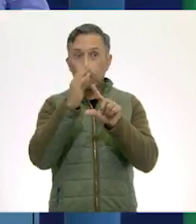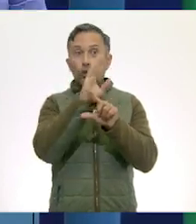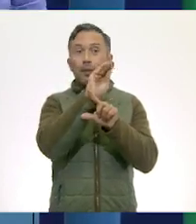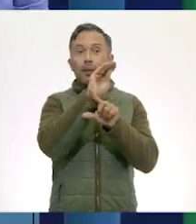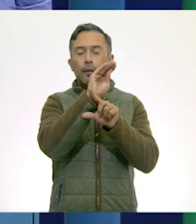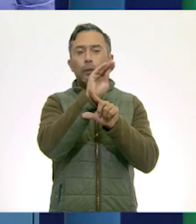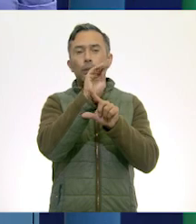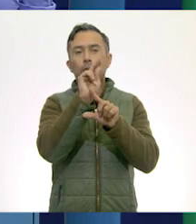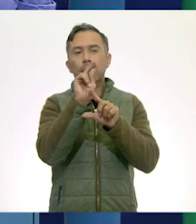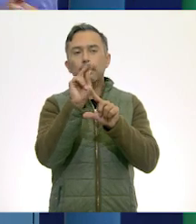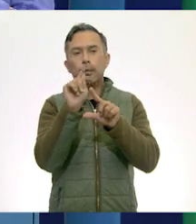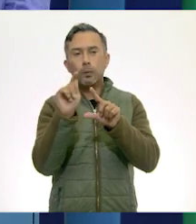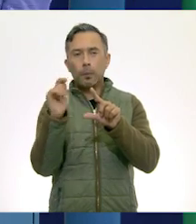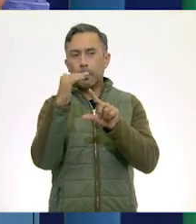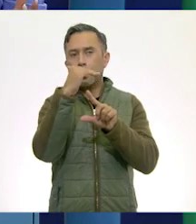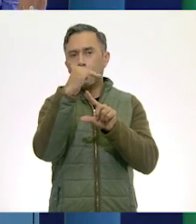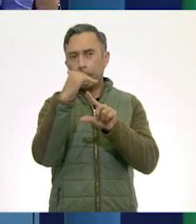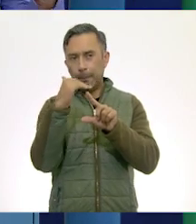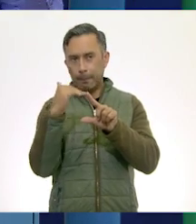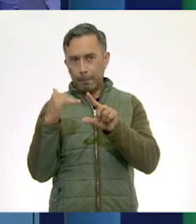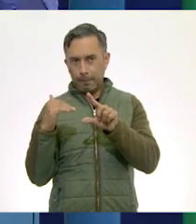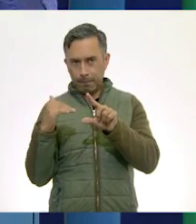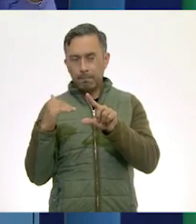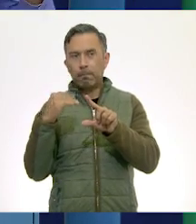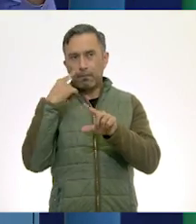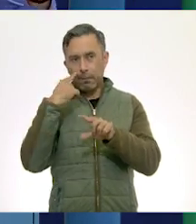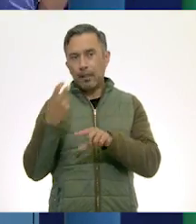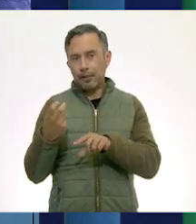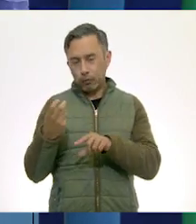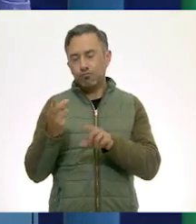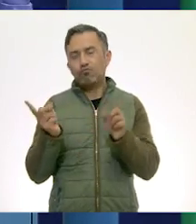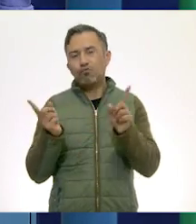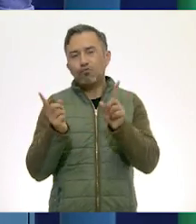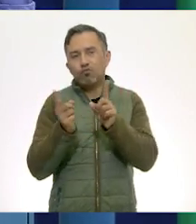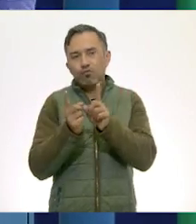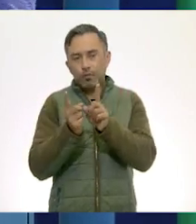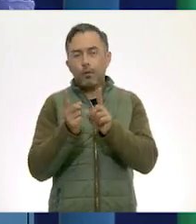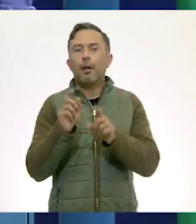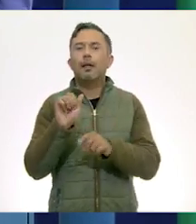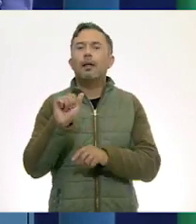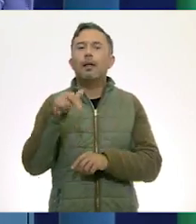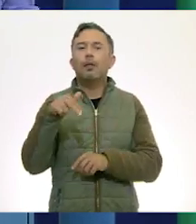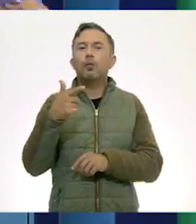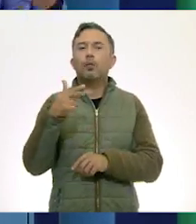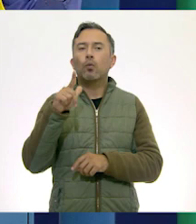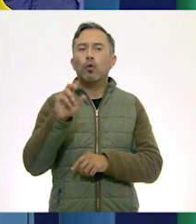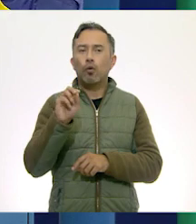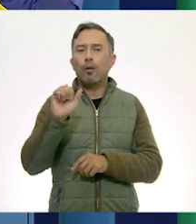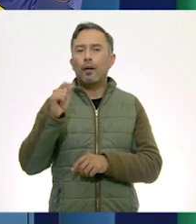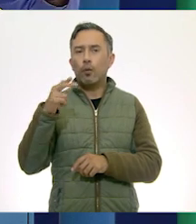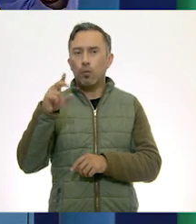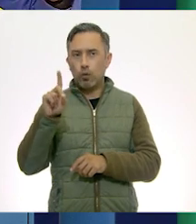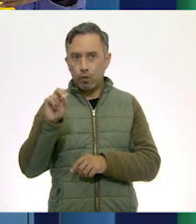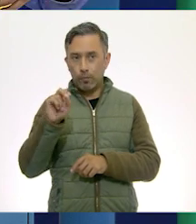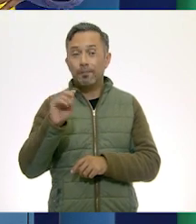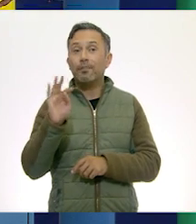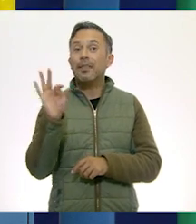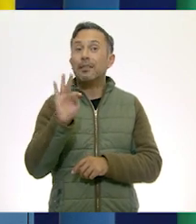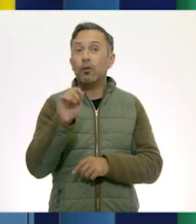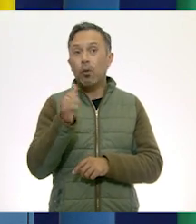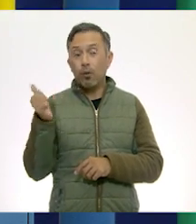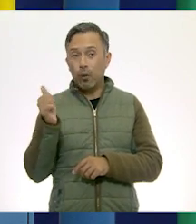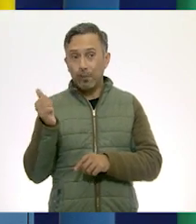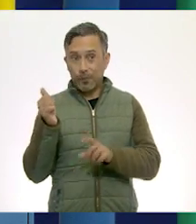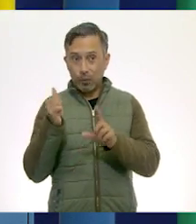este podría ser un ángulo agudo. Si yo estoy hablando de un ángulo